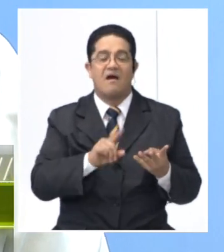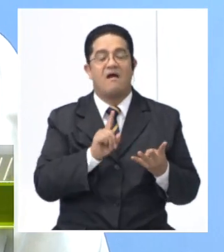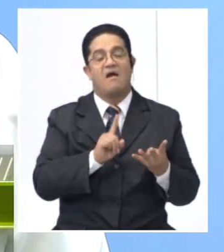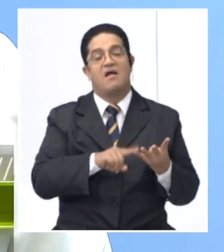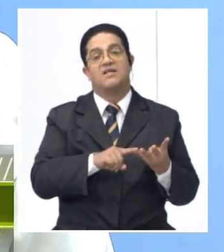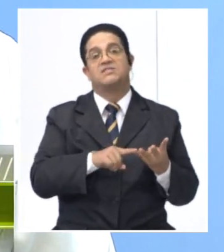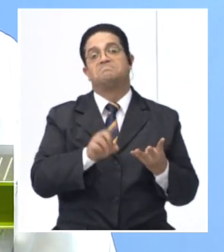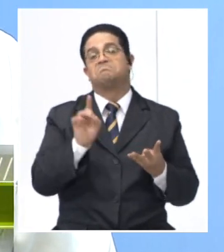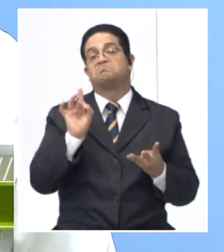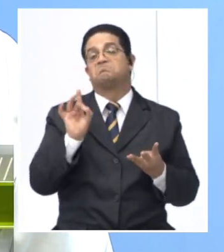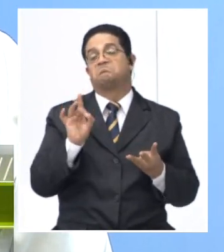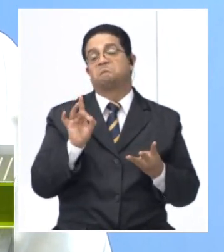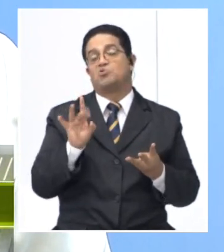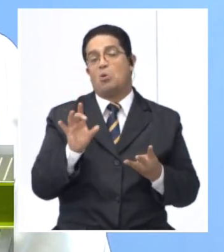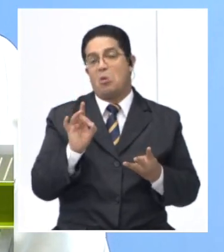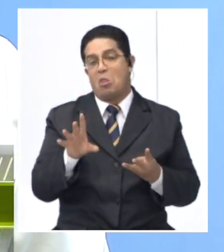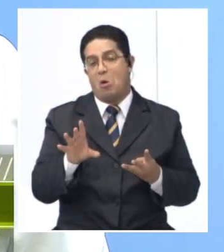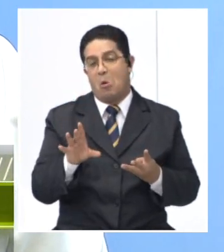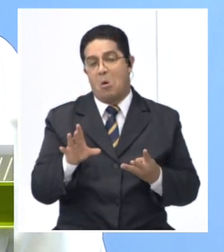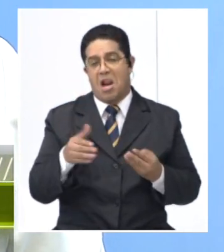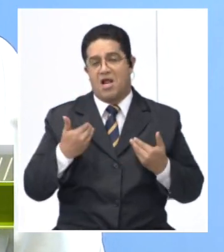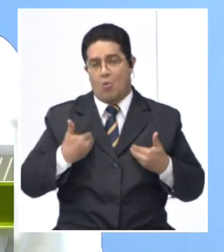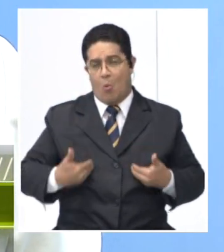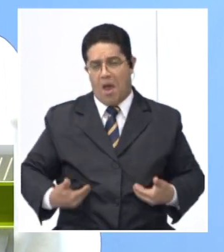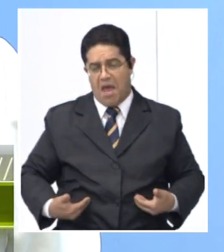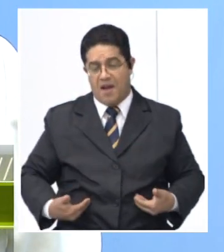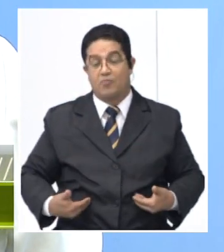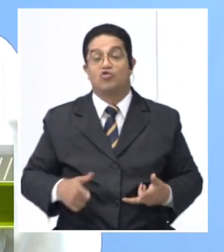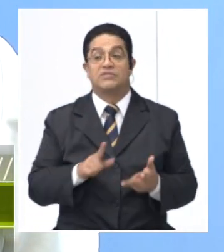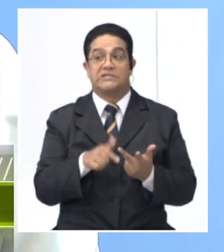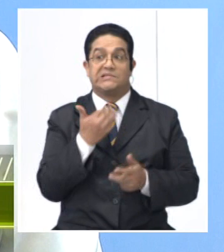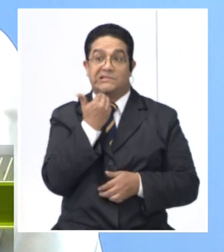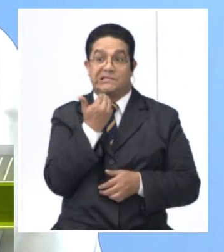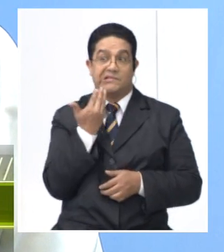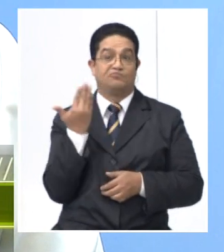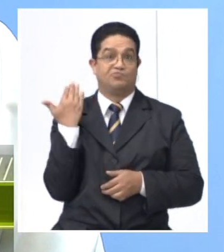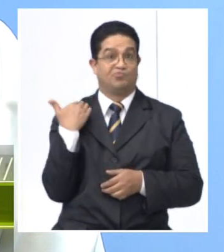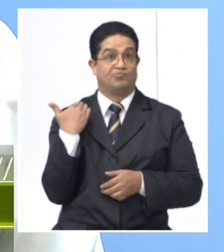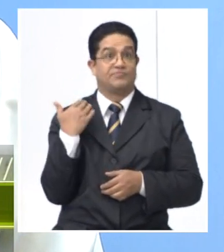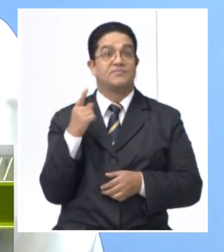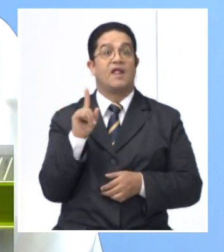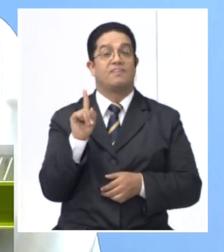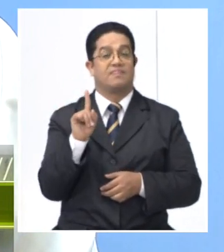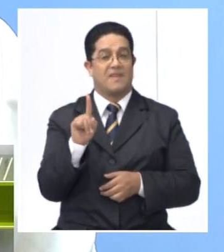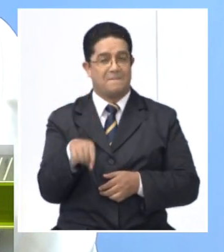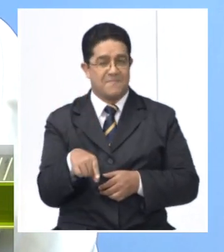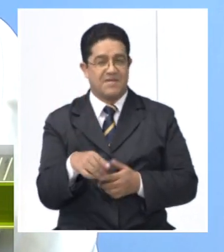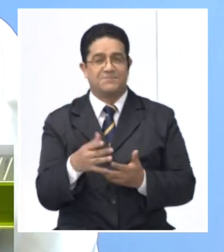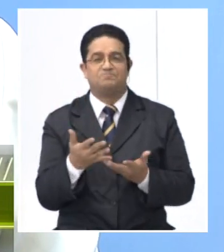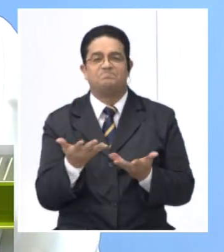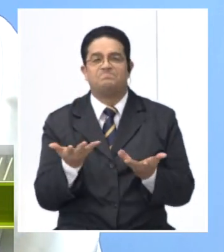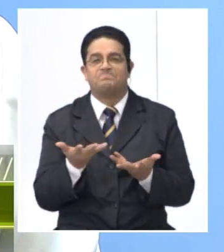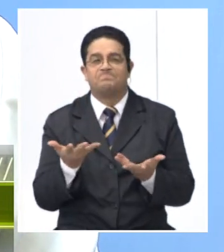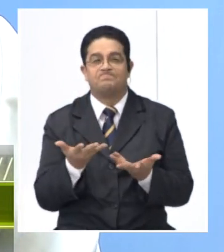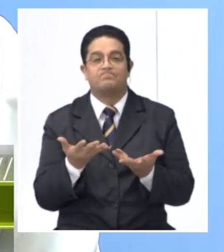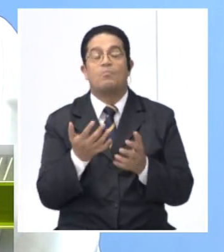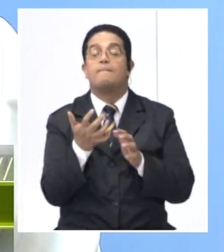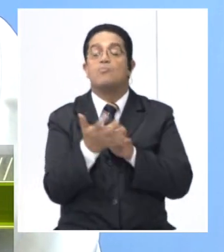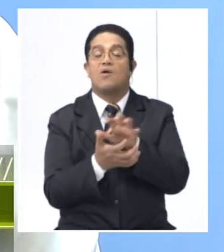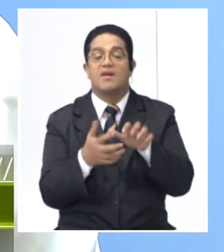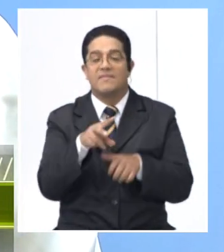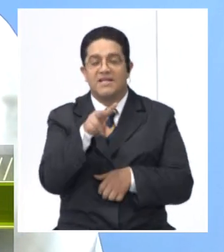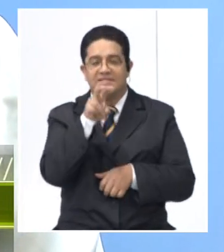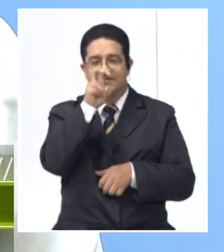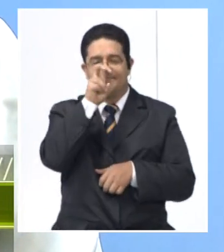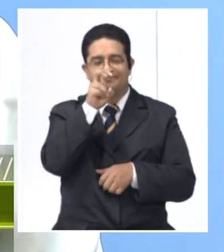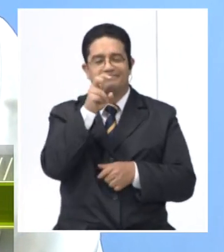dolores articulares y musculares y recientemente más afección respiratoria